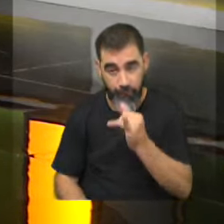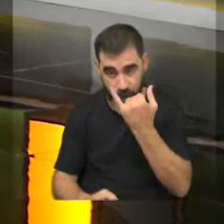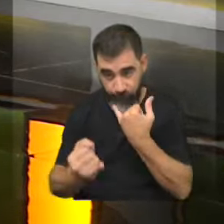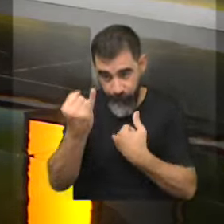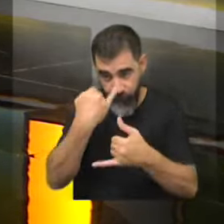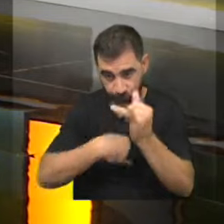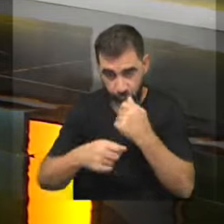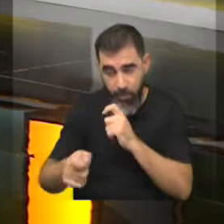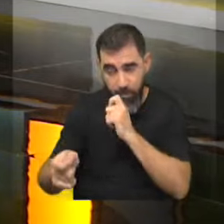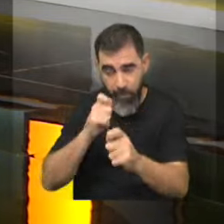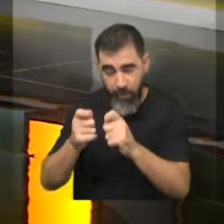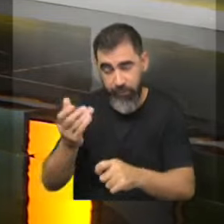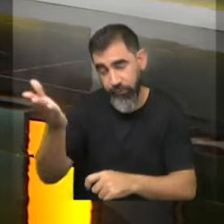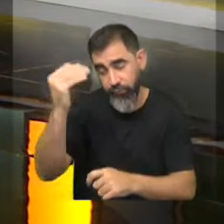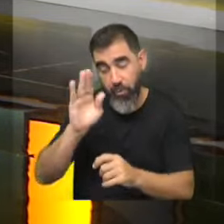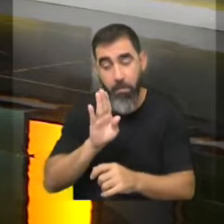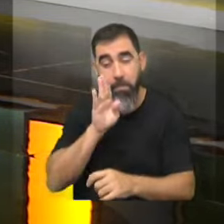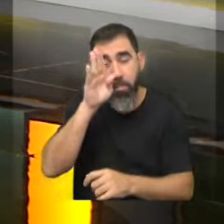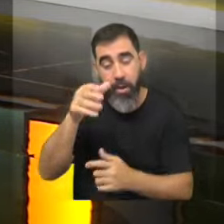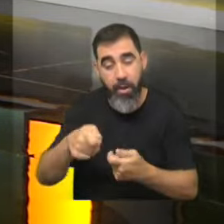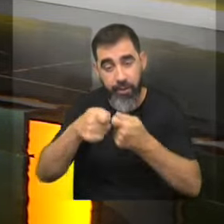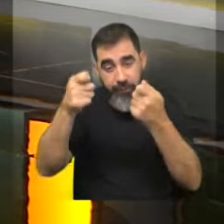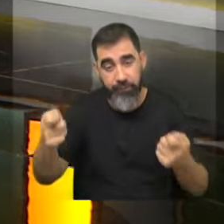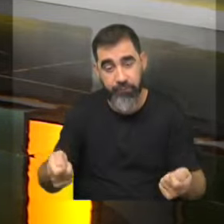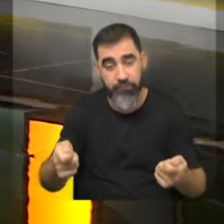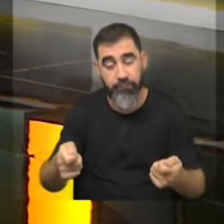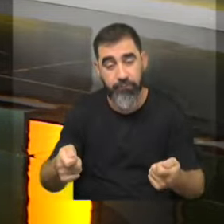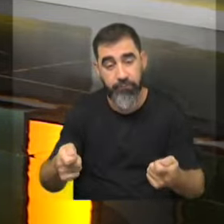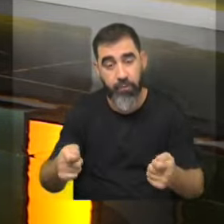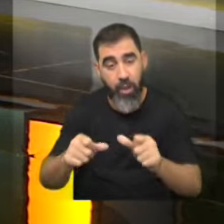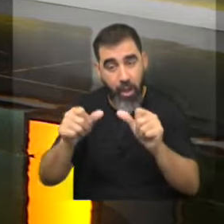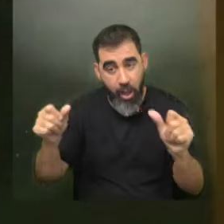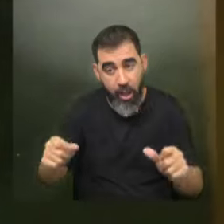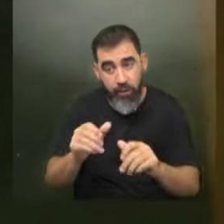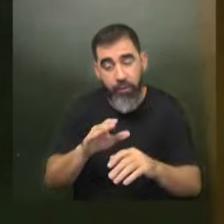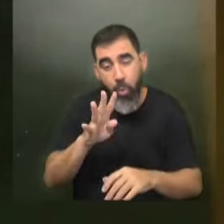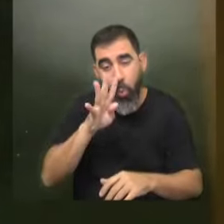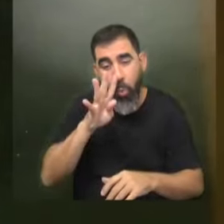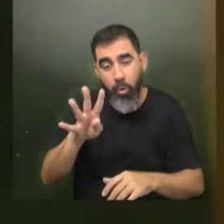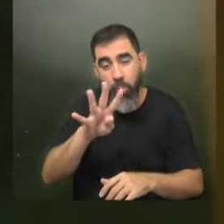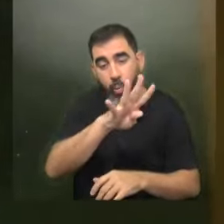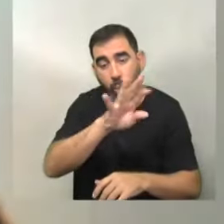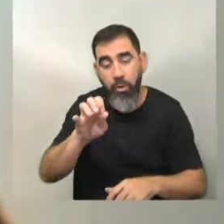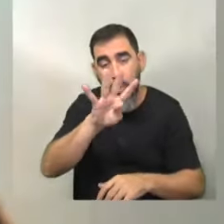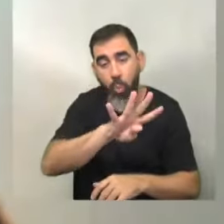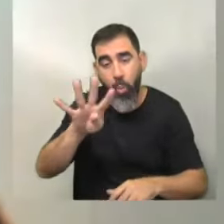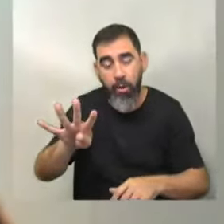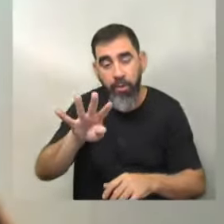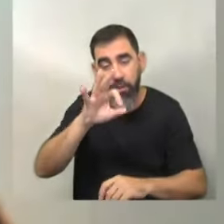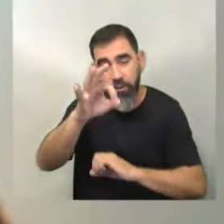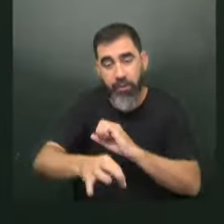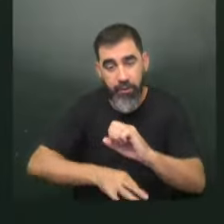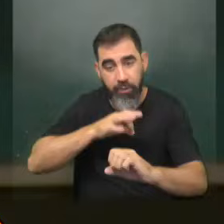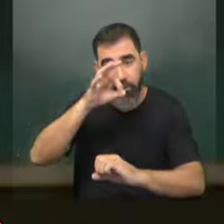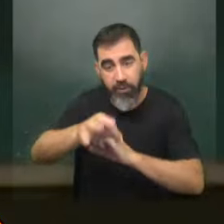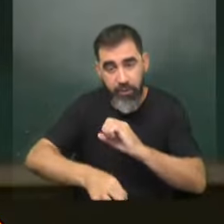supo hacer hace un tiempo María Orfila en El País, mientras estuvo activo, ¿es correcto? 4.444 órbitas a la Tierra mientras